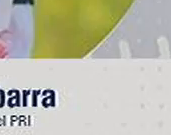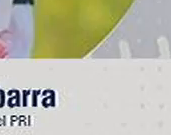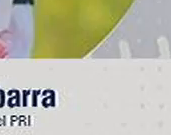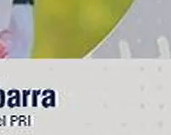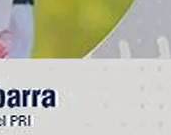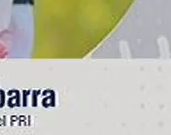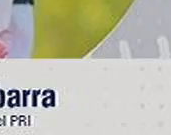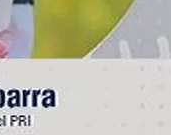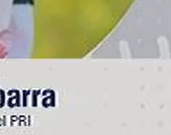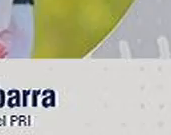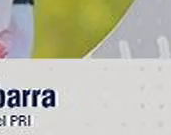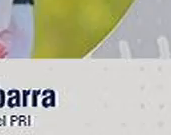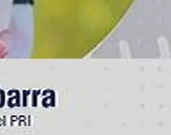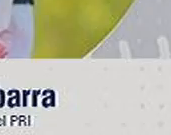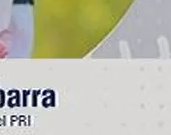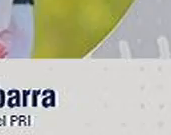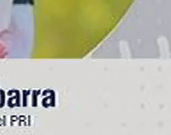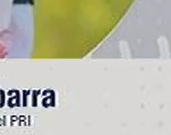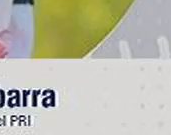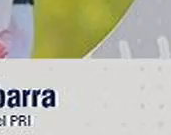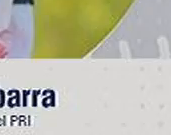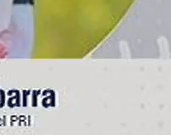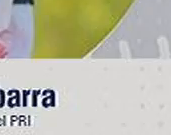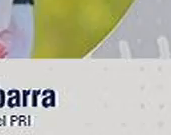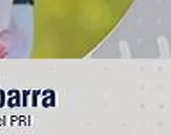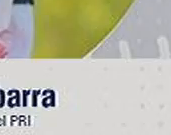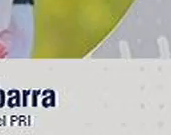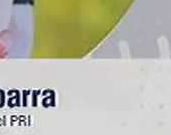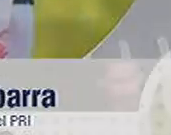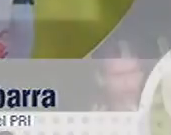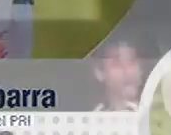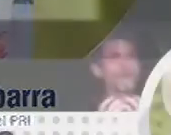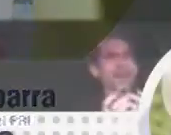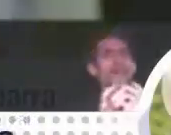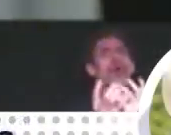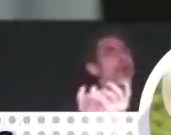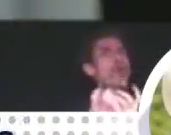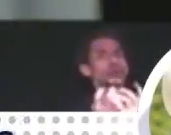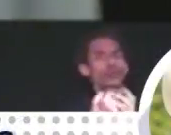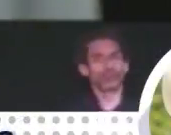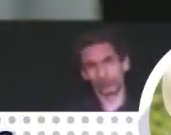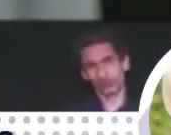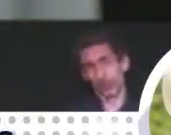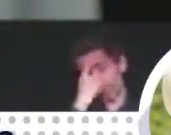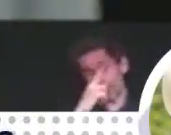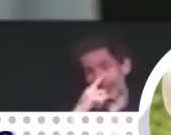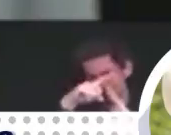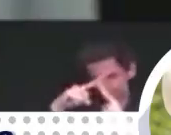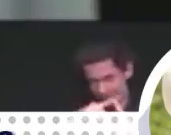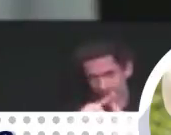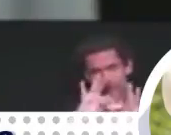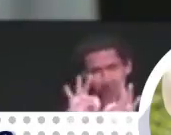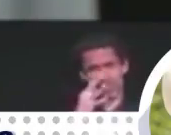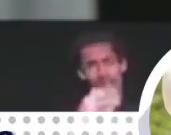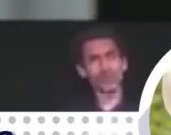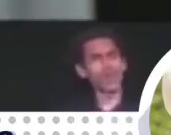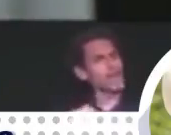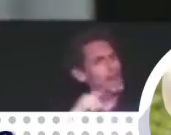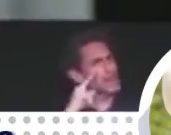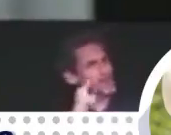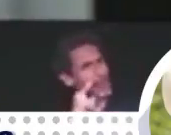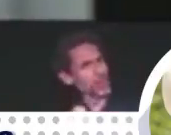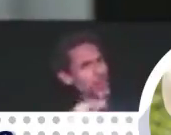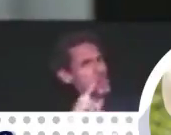piel y expulsar Luis Alberto de nuestras filas, y no nada más del PRI, esperemos que de la política en general, a todas